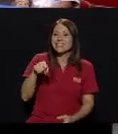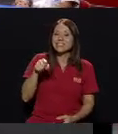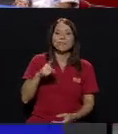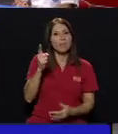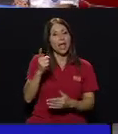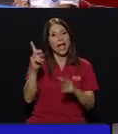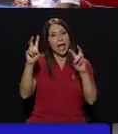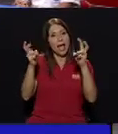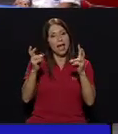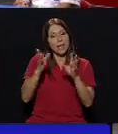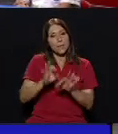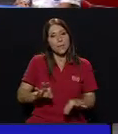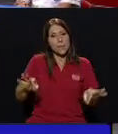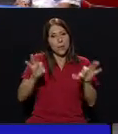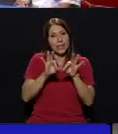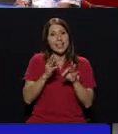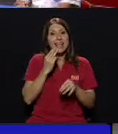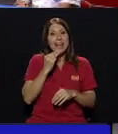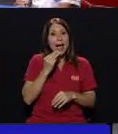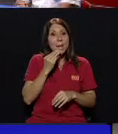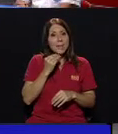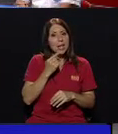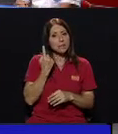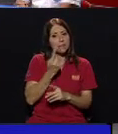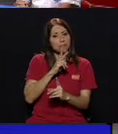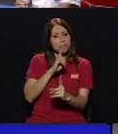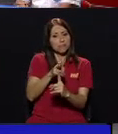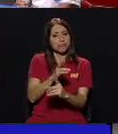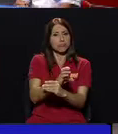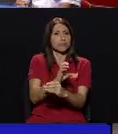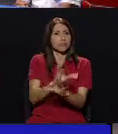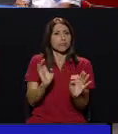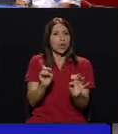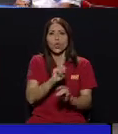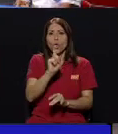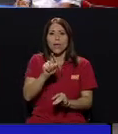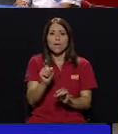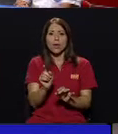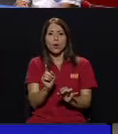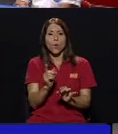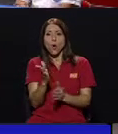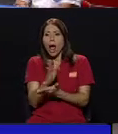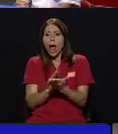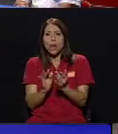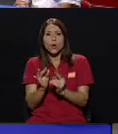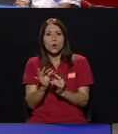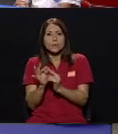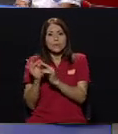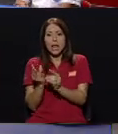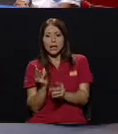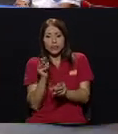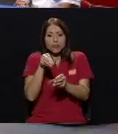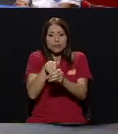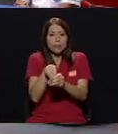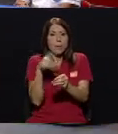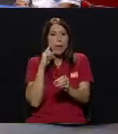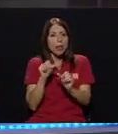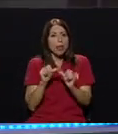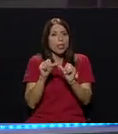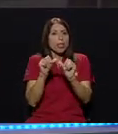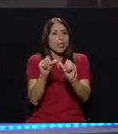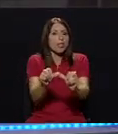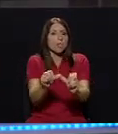Las arrugas, sí. Un aspecto importante también de la miel es que es un producto que se autoconserva, no hay que aplicarle ningún preservante, ahí está. Y